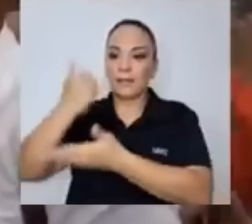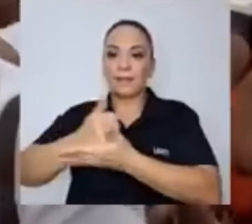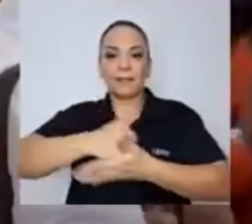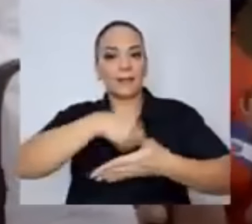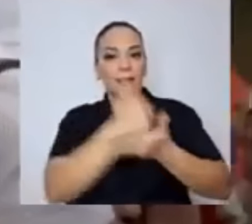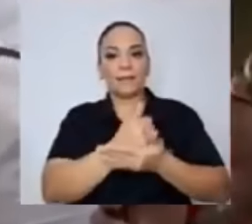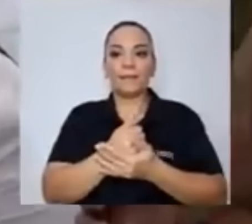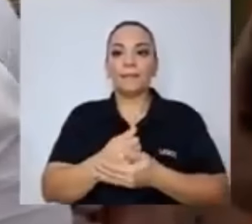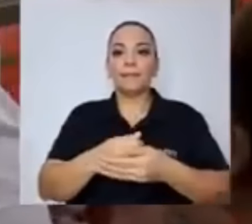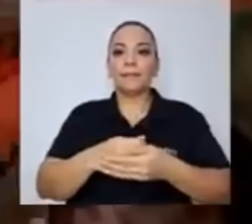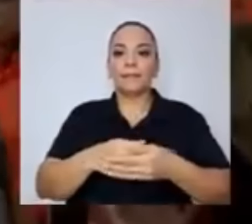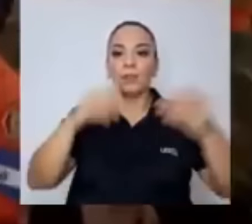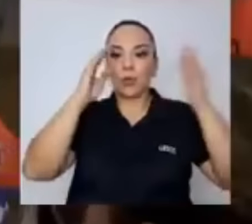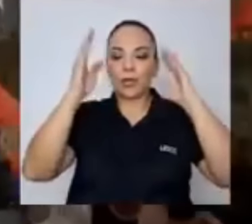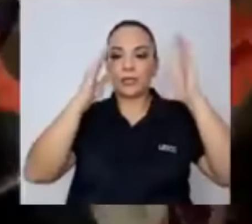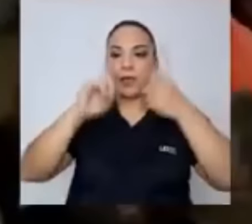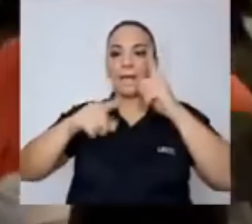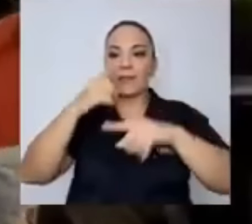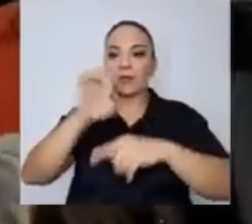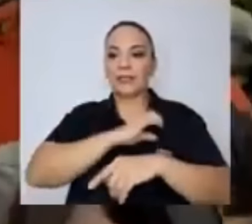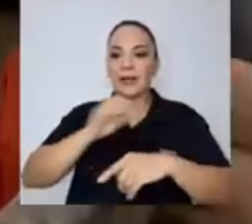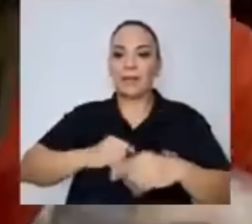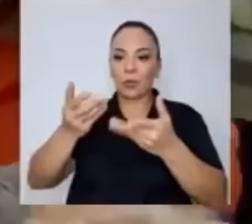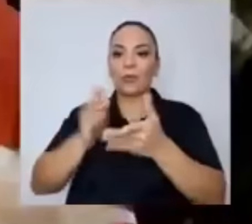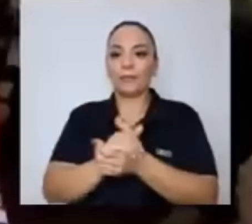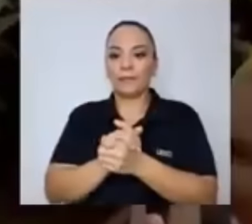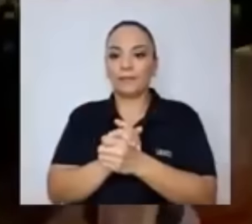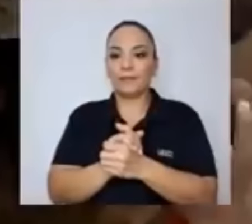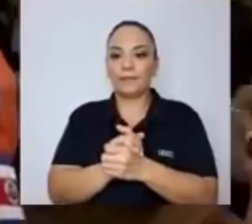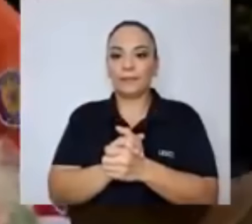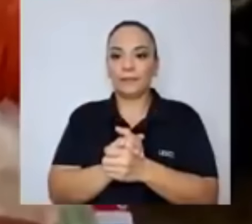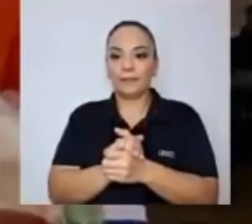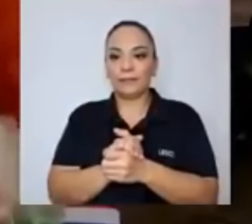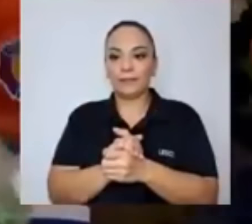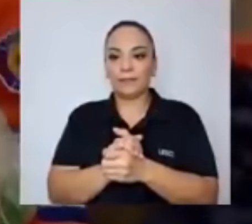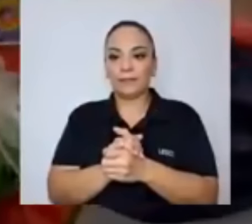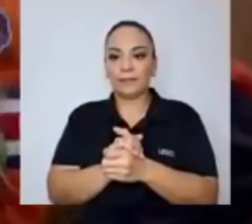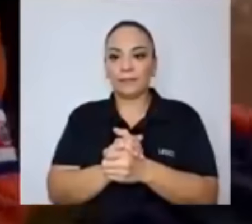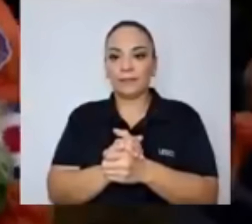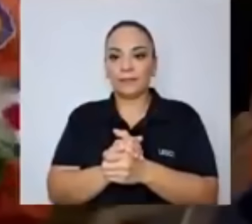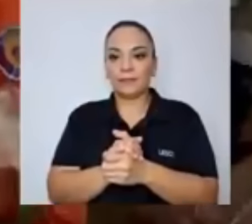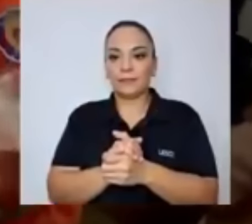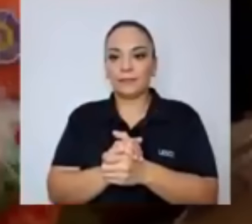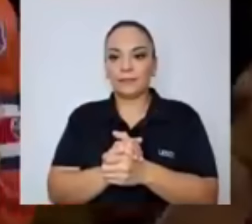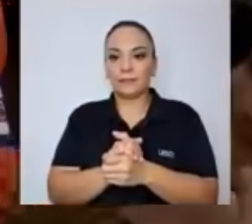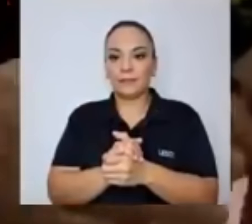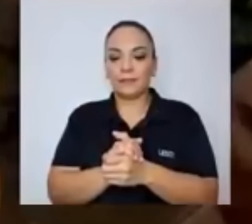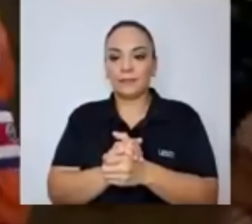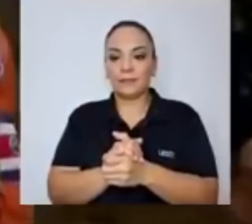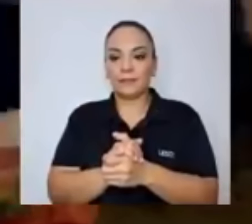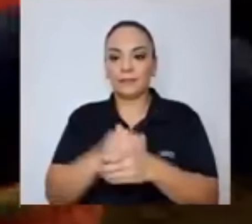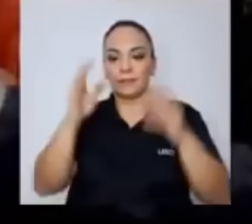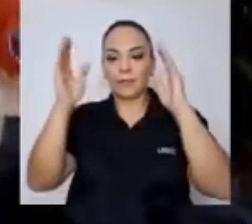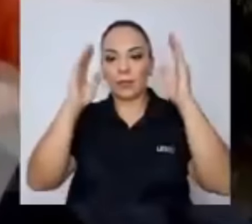Déjeme saludar a mis amigos salvadoreños. ¿Cómo está, mi amigo? Mucho gusto. Bomberos, ¿cómo está